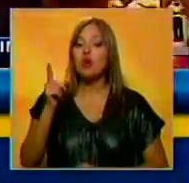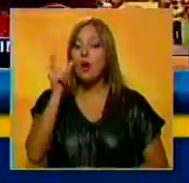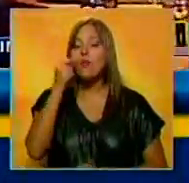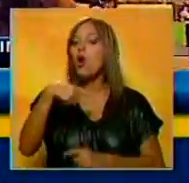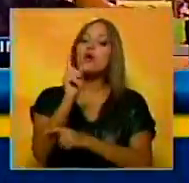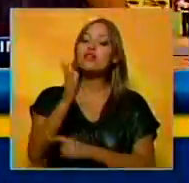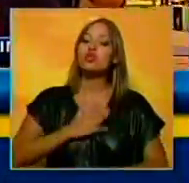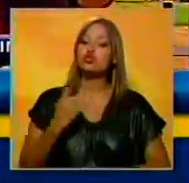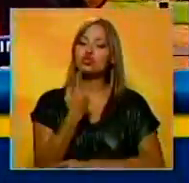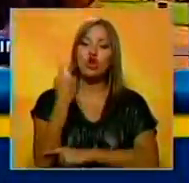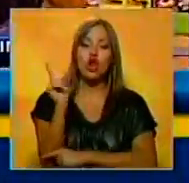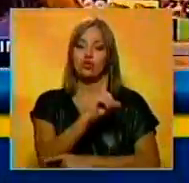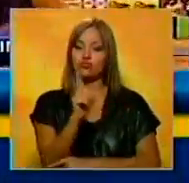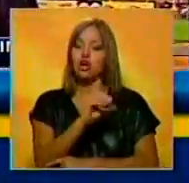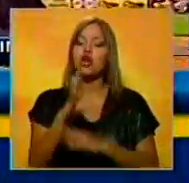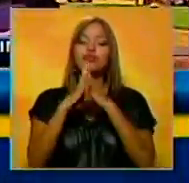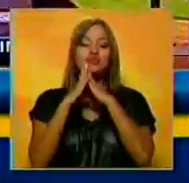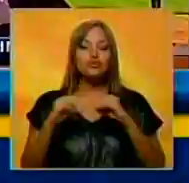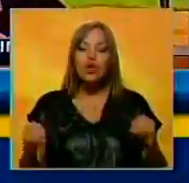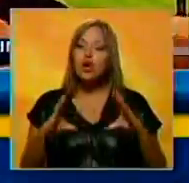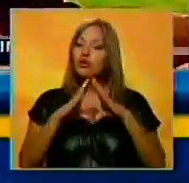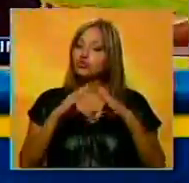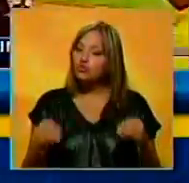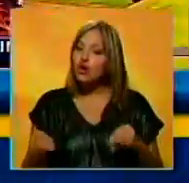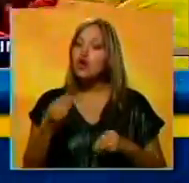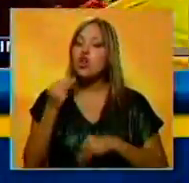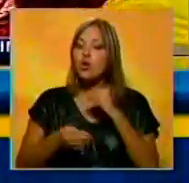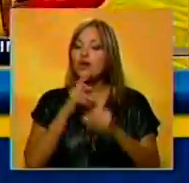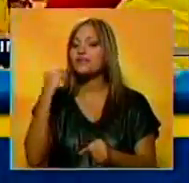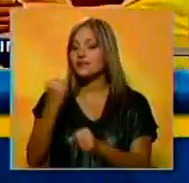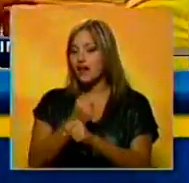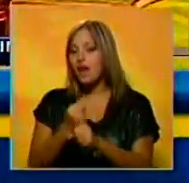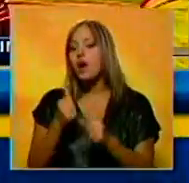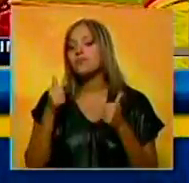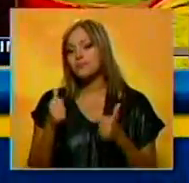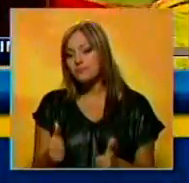fuimos nosotros solos, fuimos todos hicimos el trabajo.